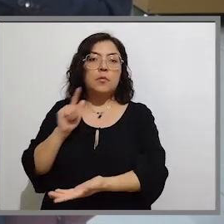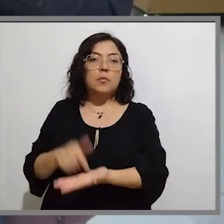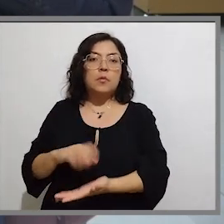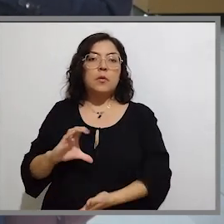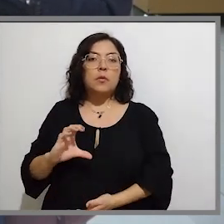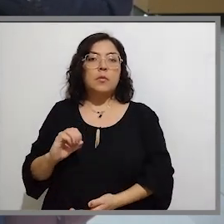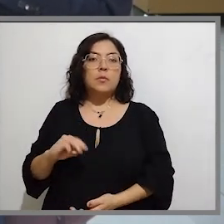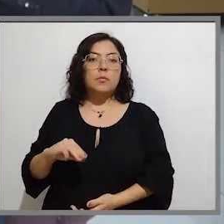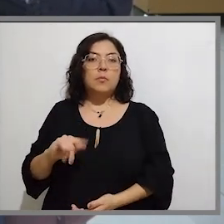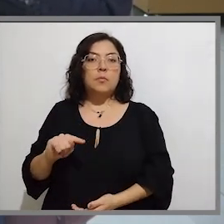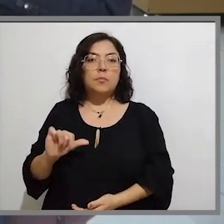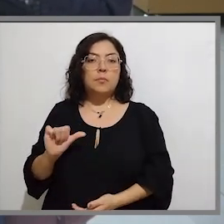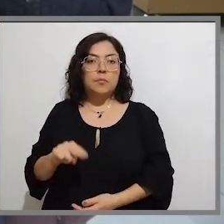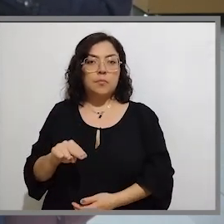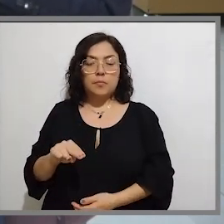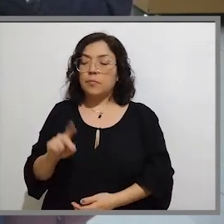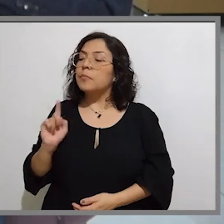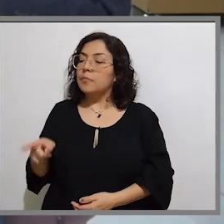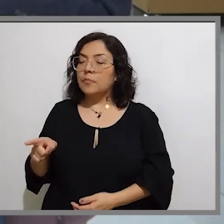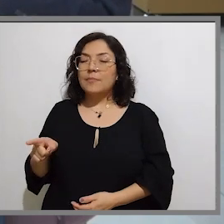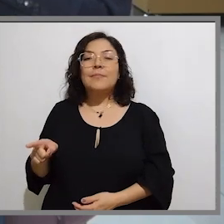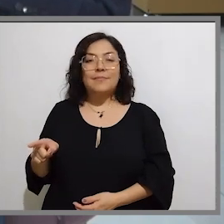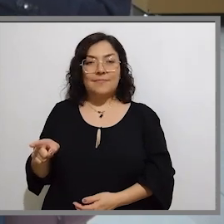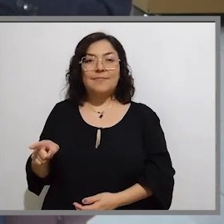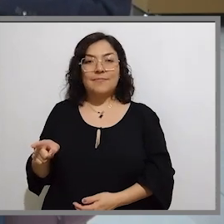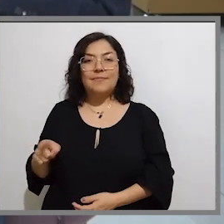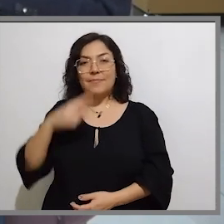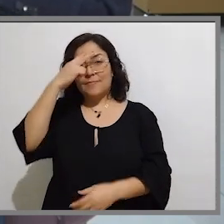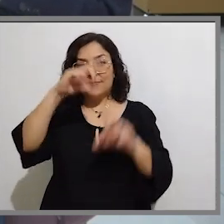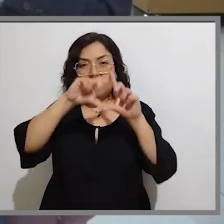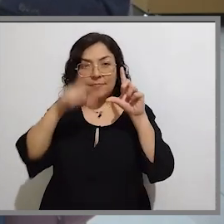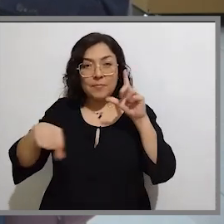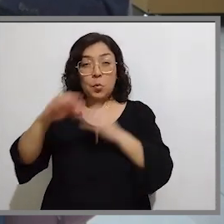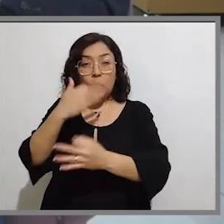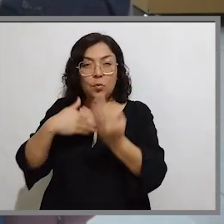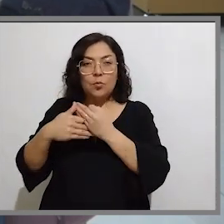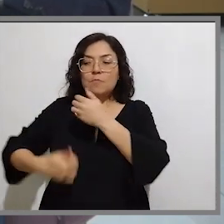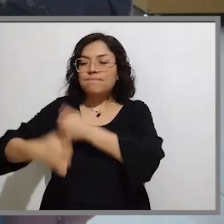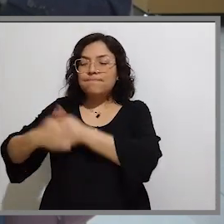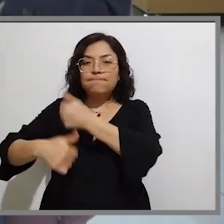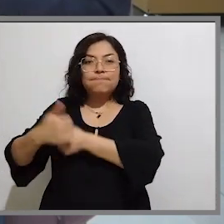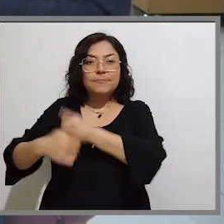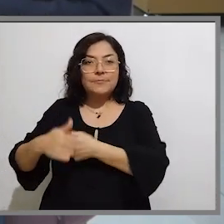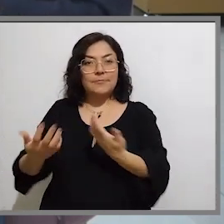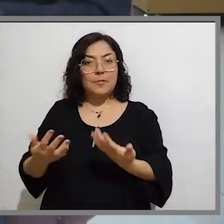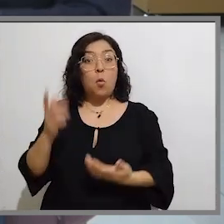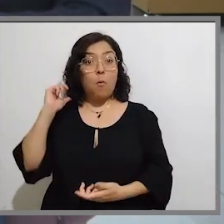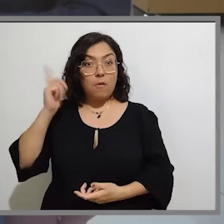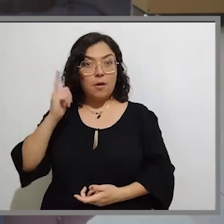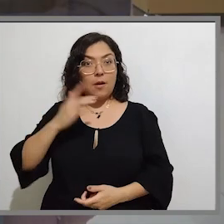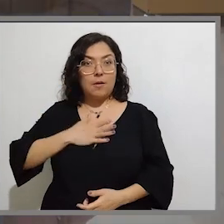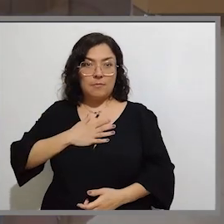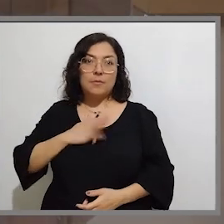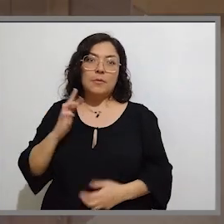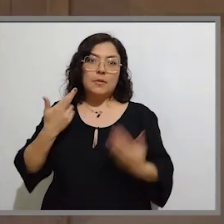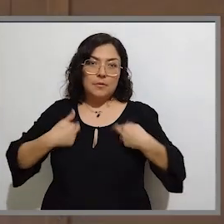octubre ya en la etapa nacional de este concurso, donde esperamos nuestro representante